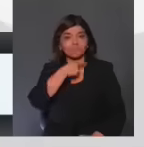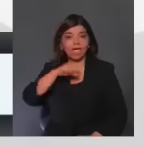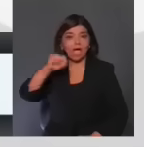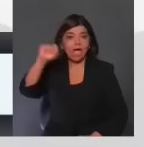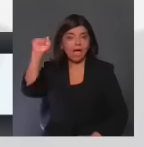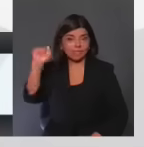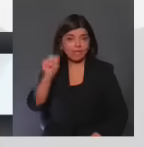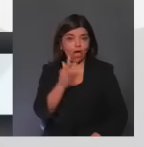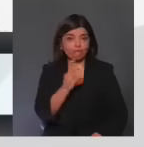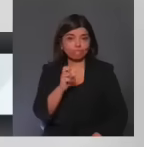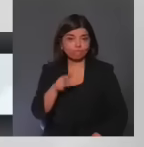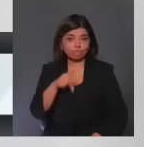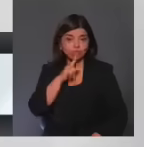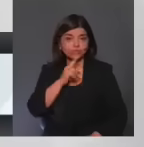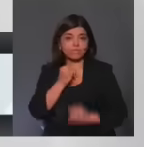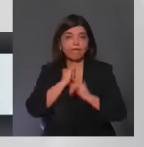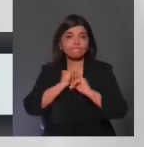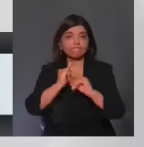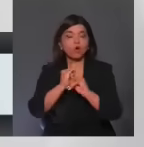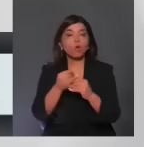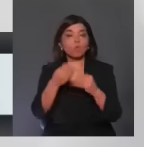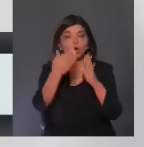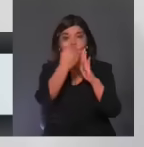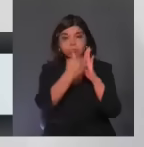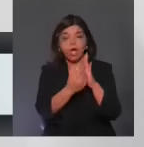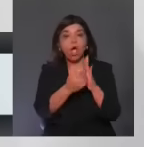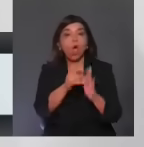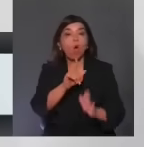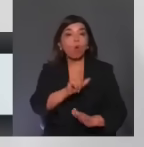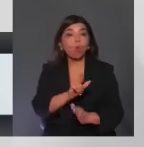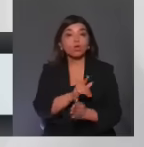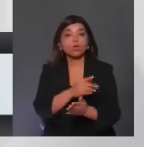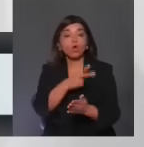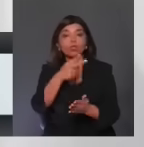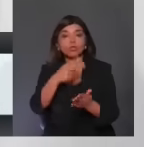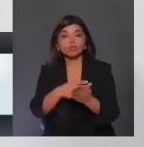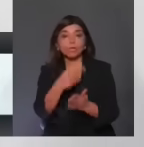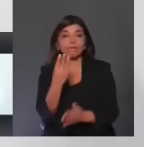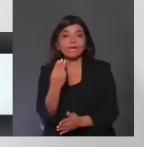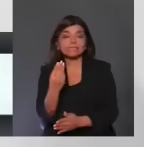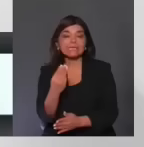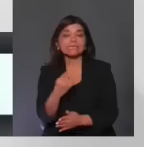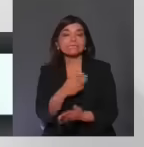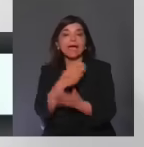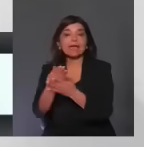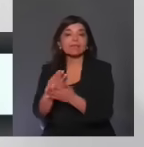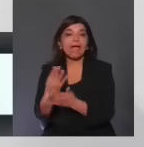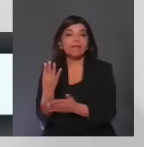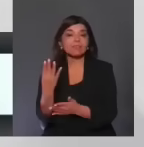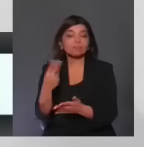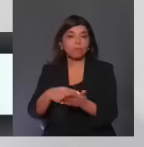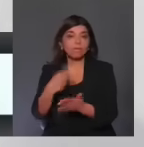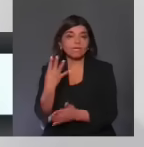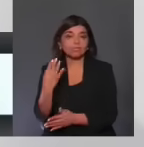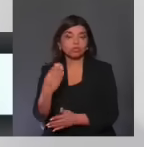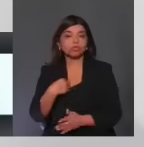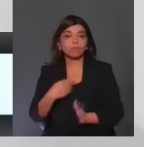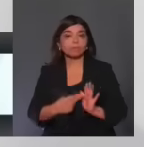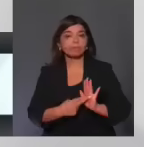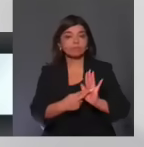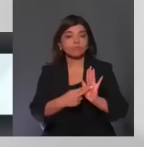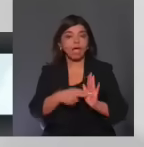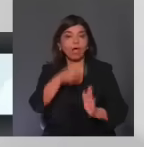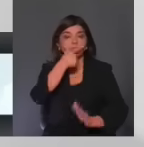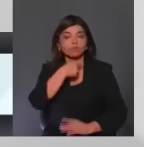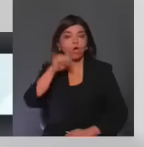Font, informo lo siguiente. Entre julio de 2013 y julio de 2014, mi representado Gabriel Boric fue víctima